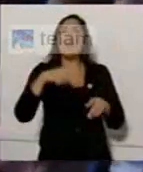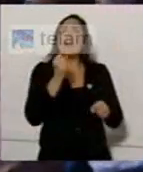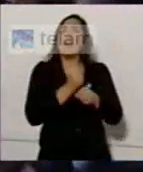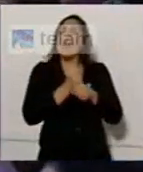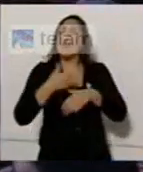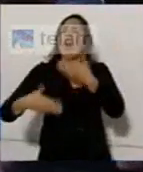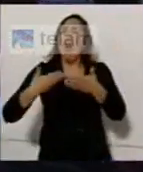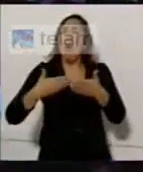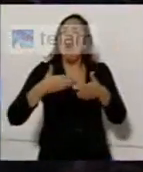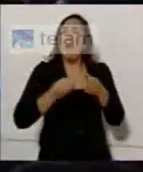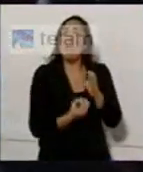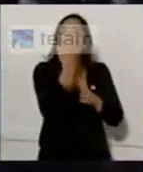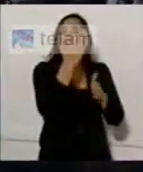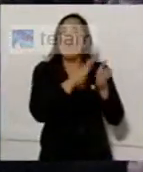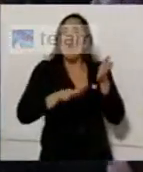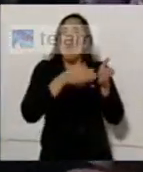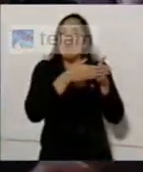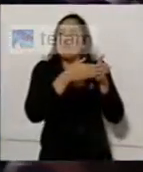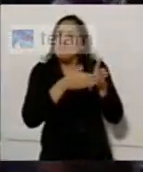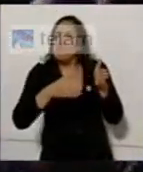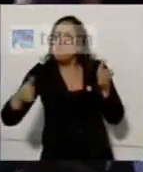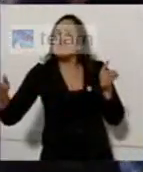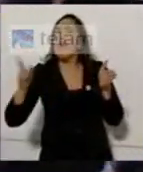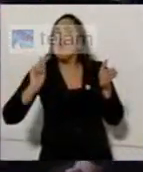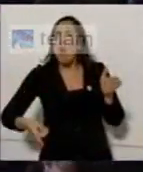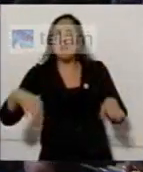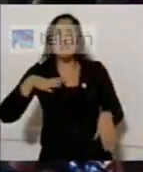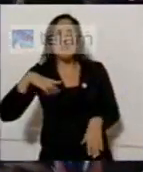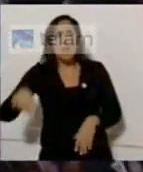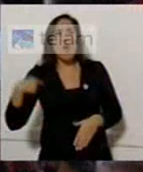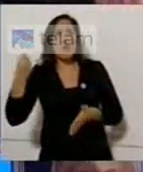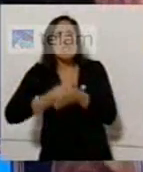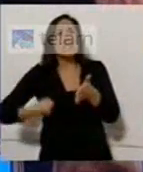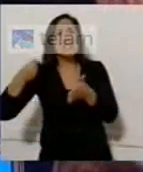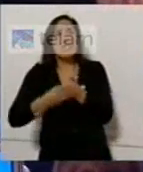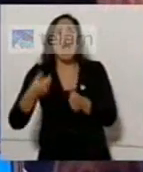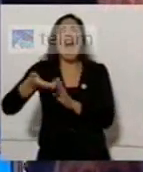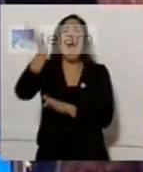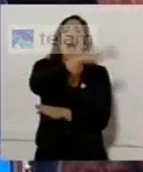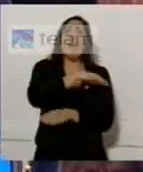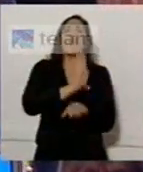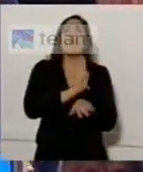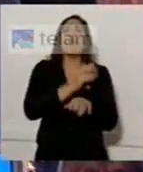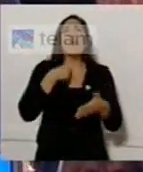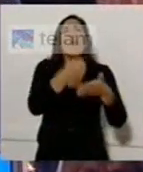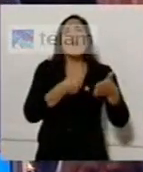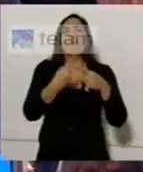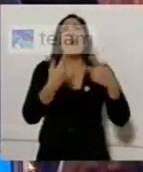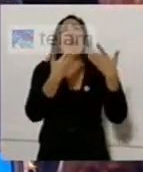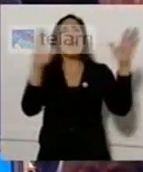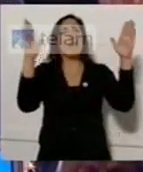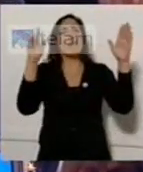porque todavía estamos peleando también, ya no por la libertad, sino por